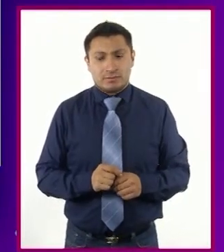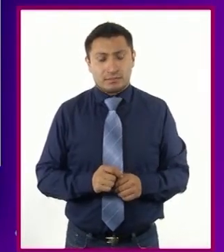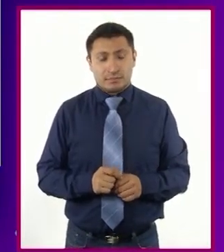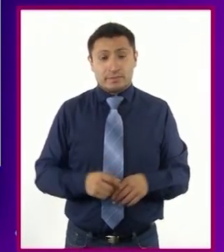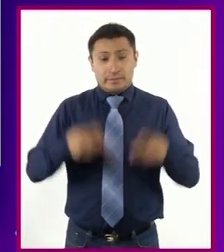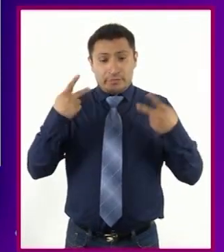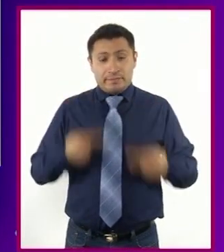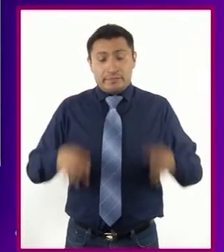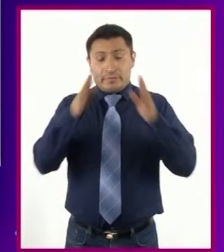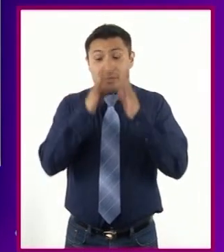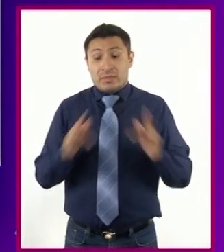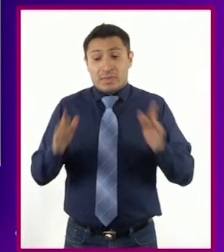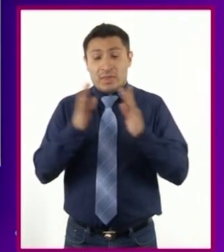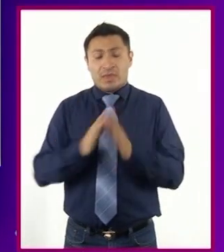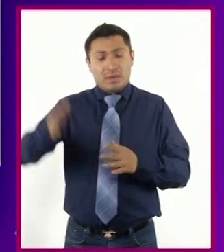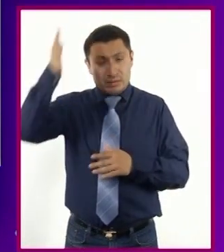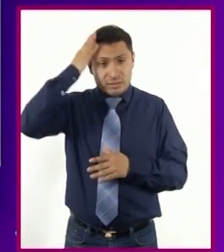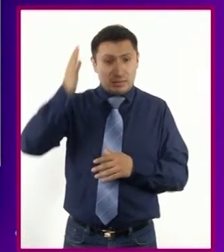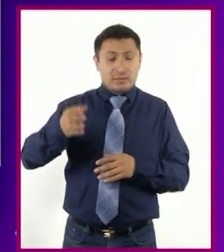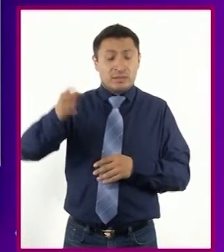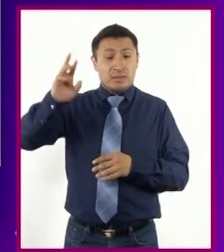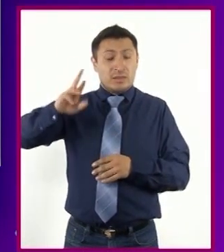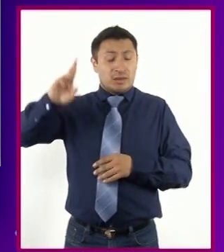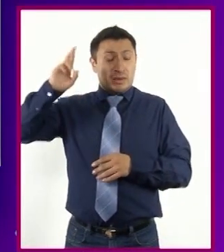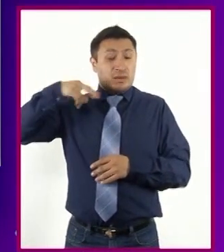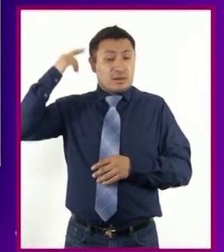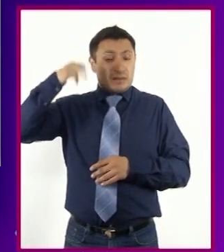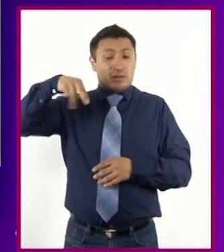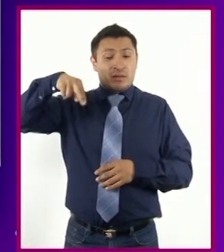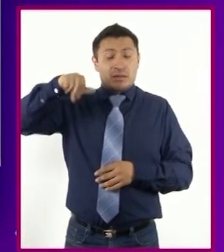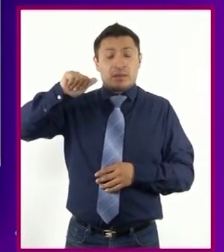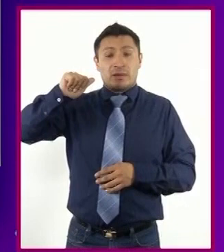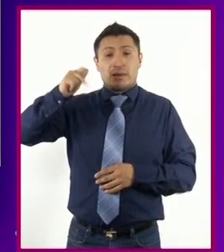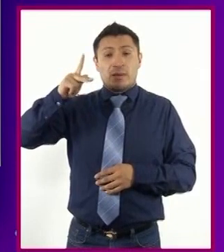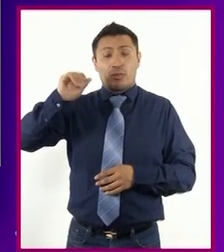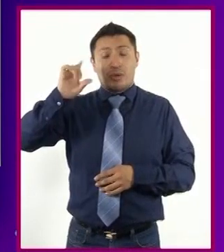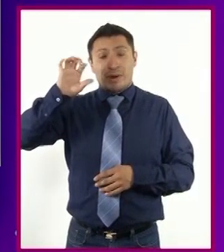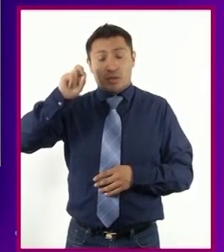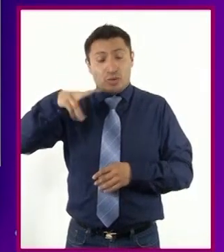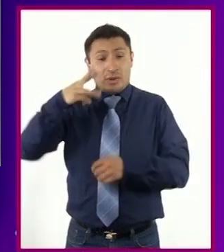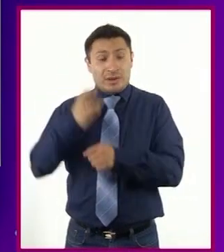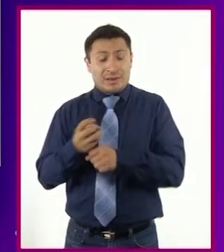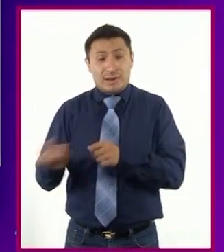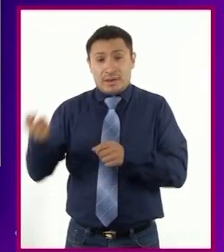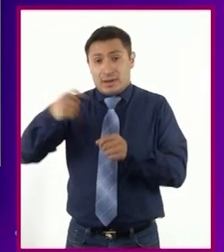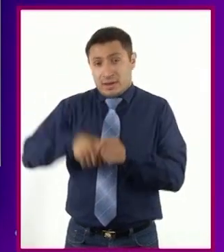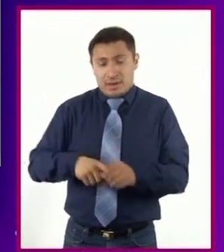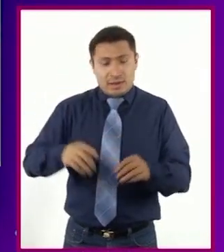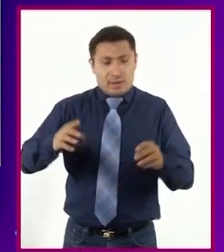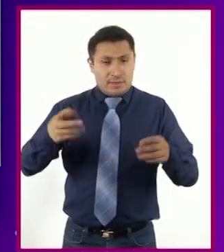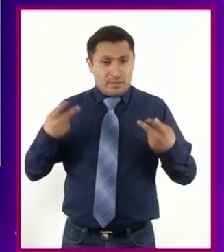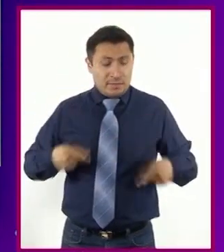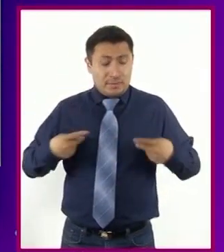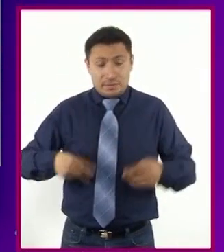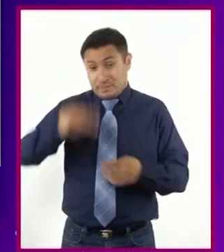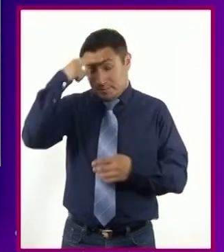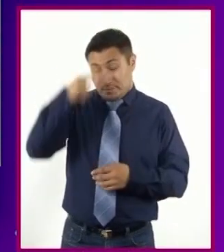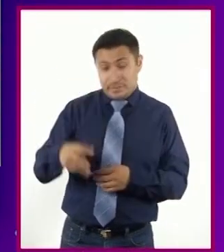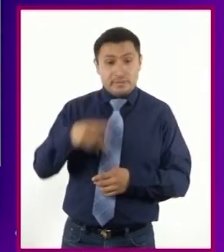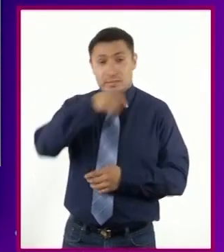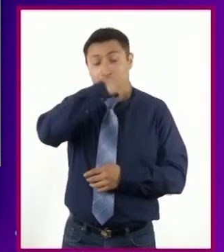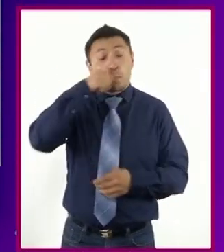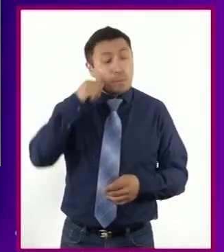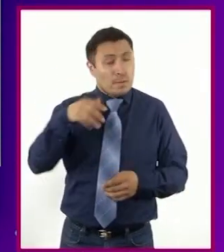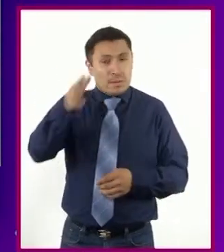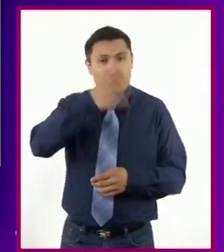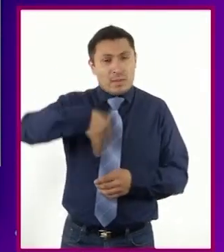Los franceses, al mando del emperador Napoleón III, se aliaron con los conservadores mexicanos. Por su parte, Juárez buscó